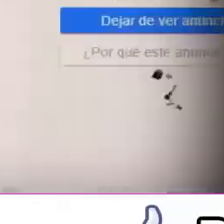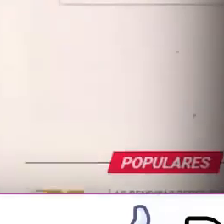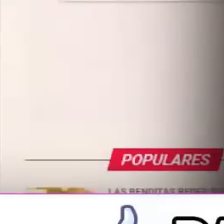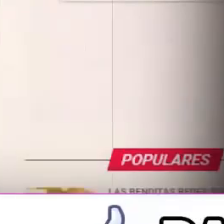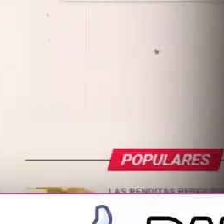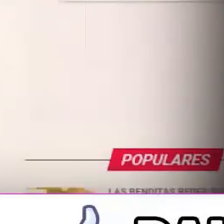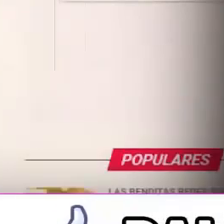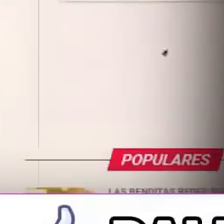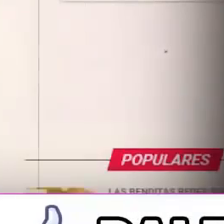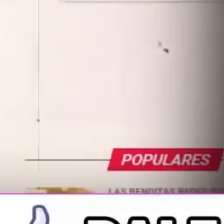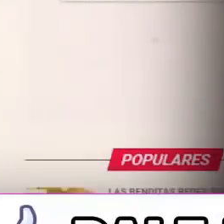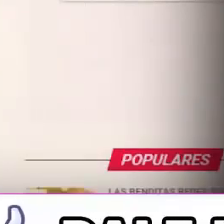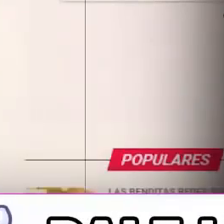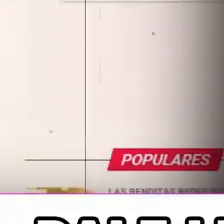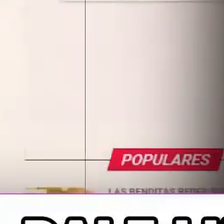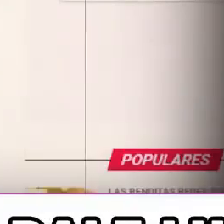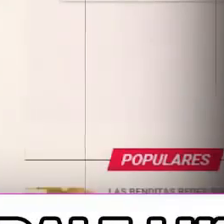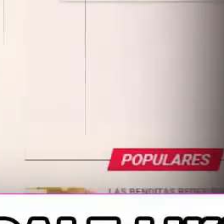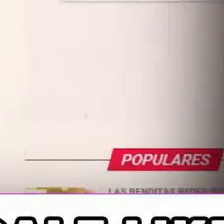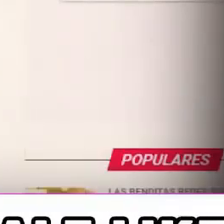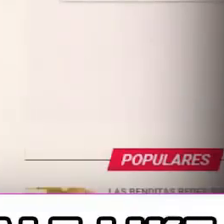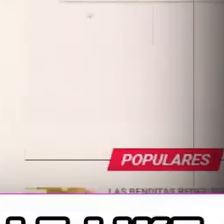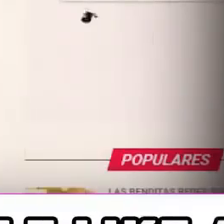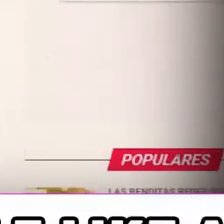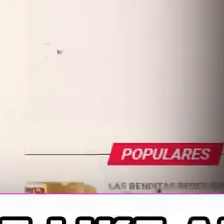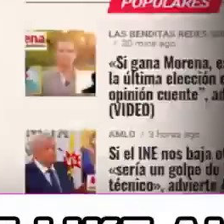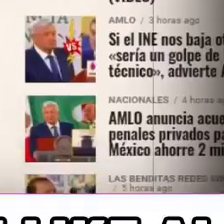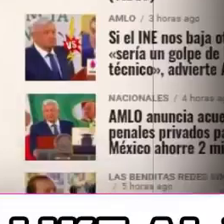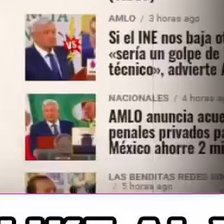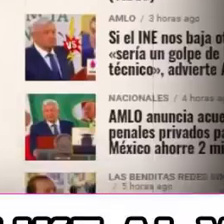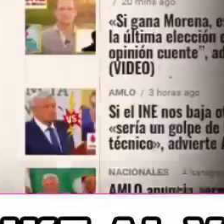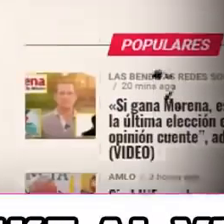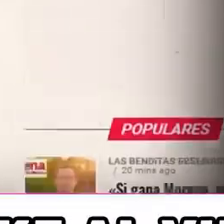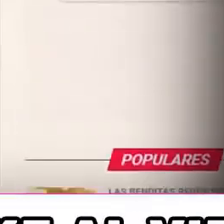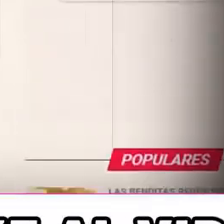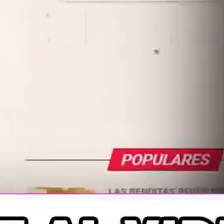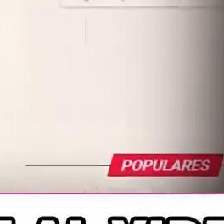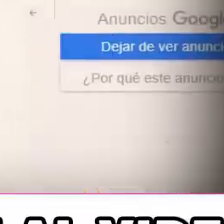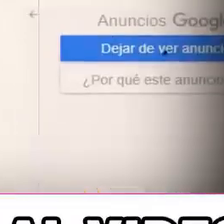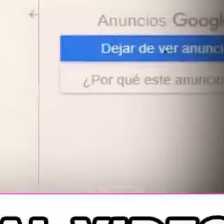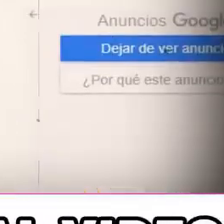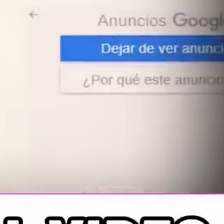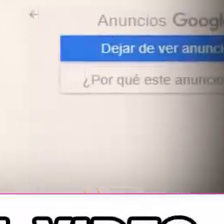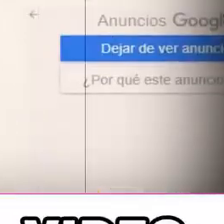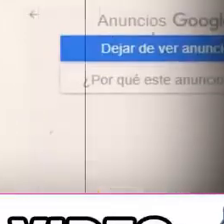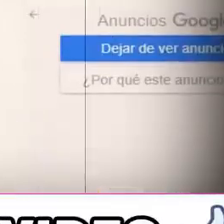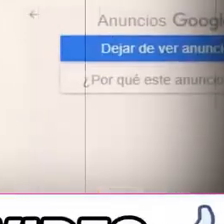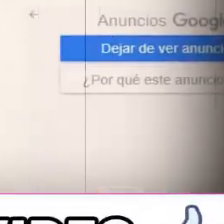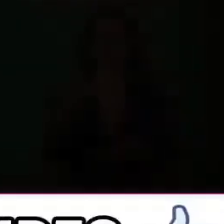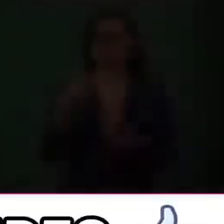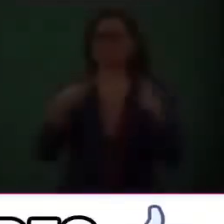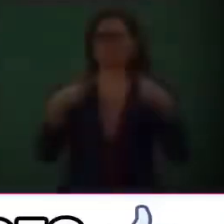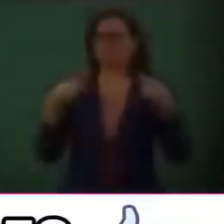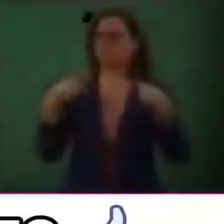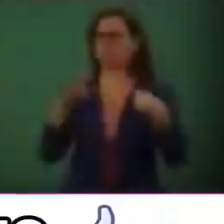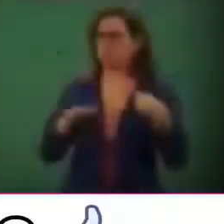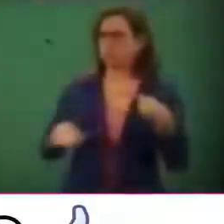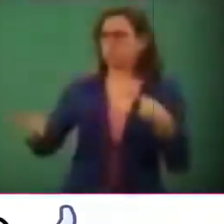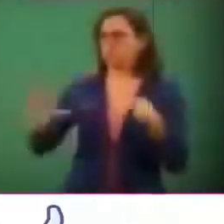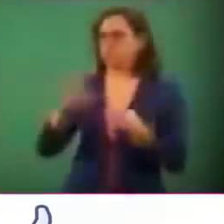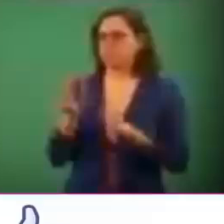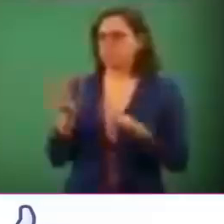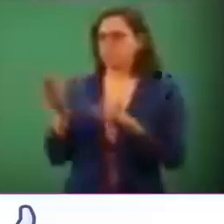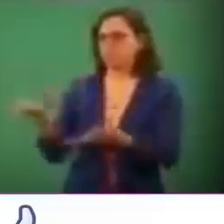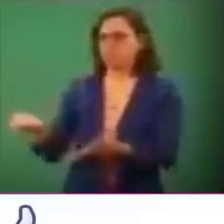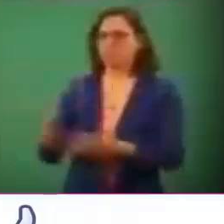menos que 216 millones de dólares, pues no hay nadie que pueda vencer al tigre, López Obrador.